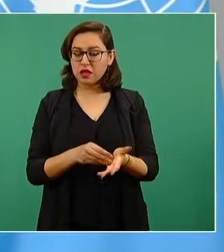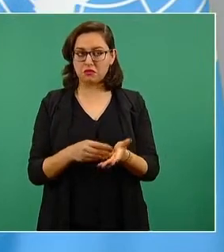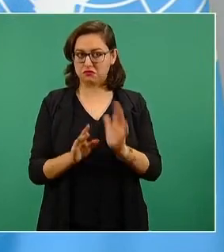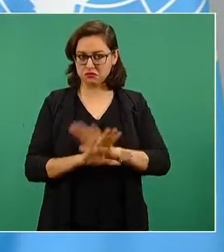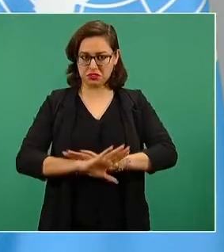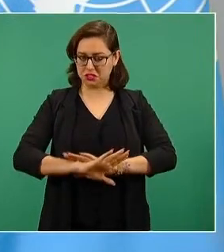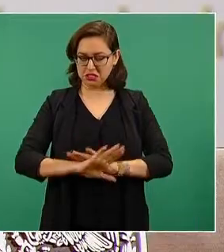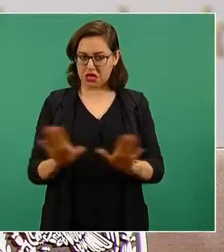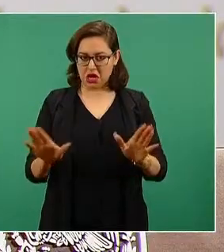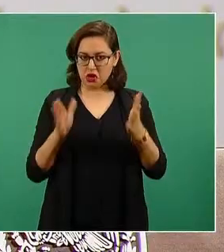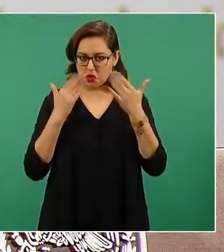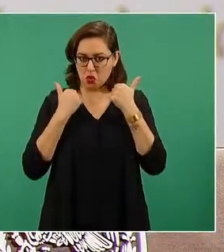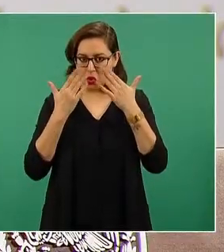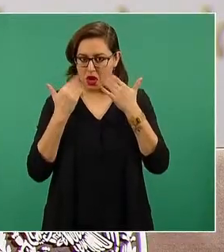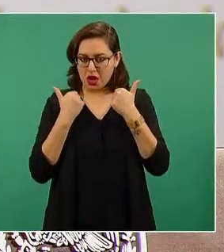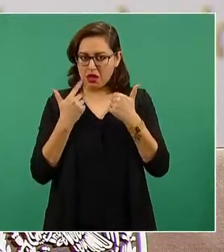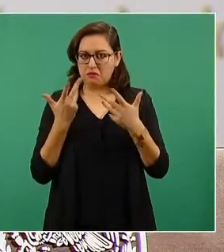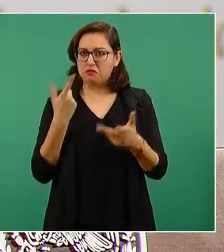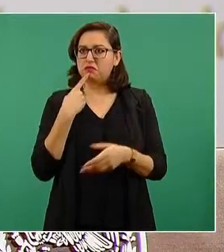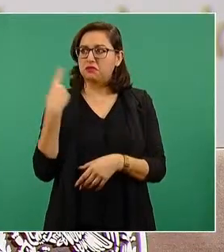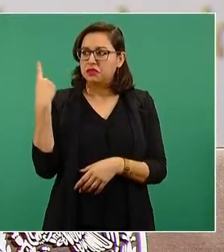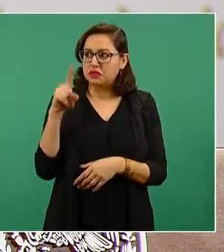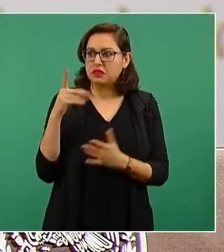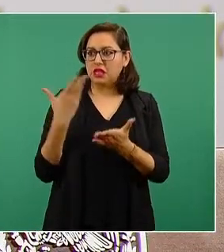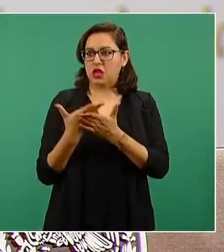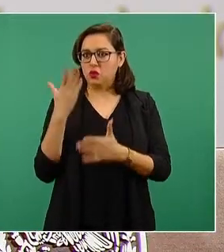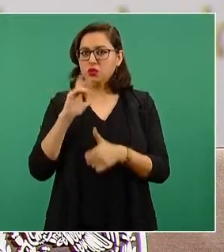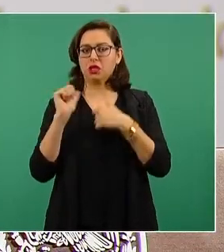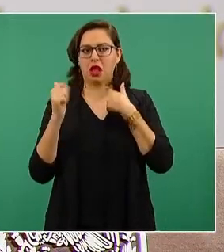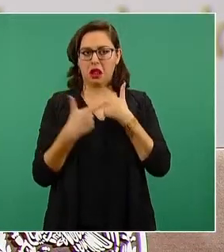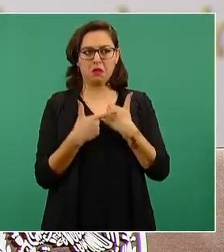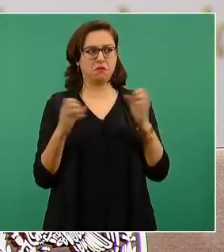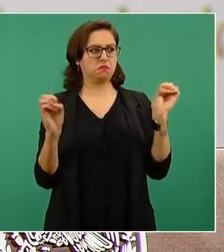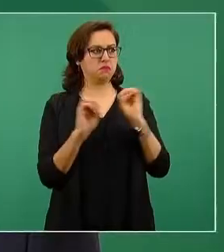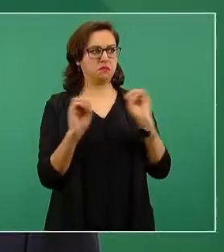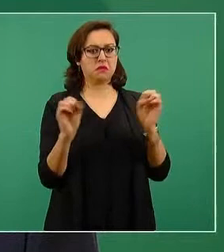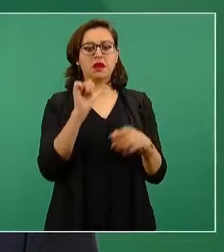información sobre eso. A lo mejor